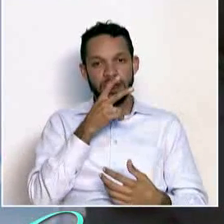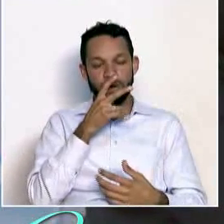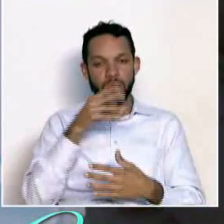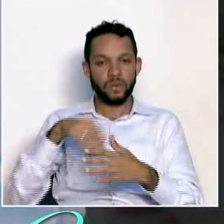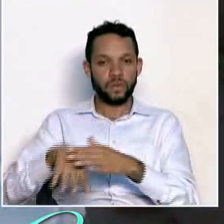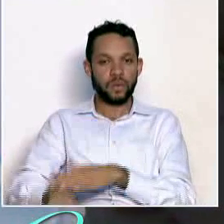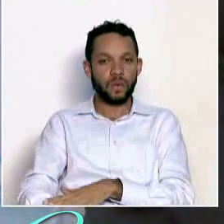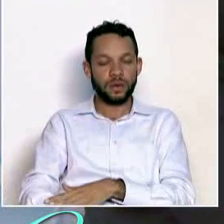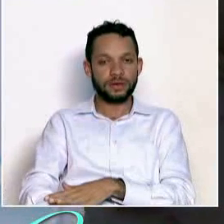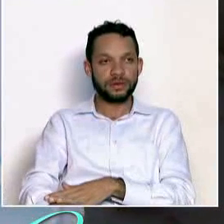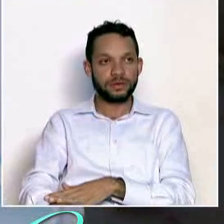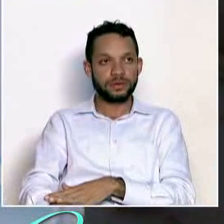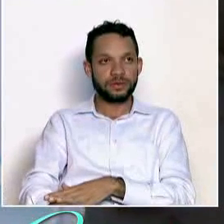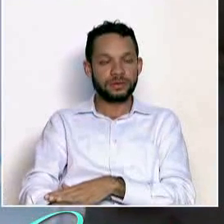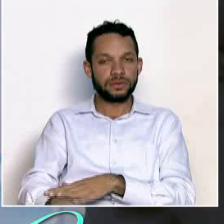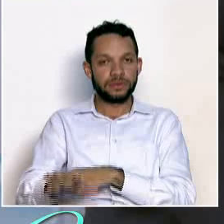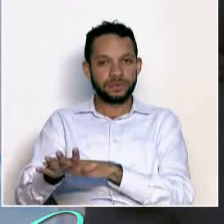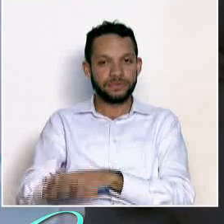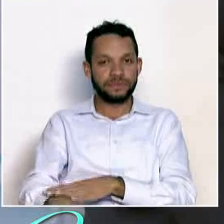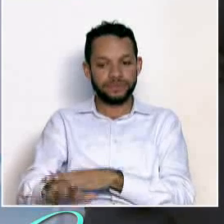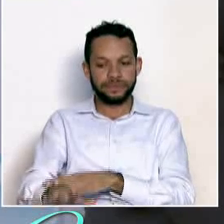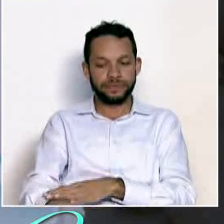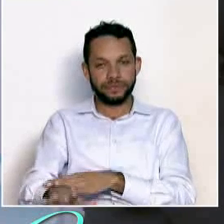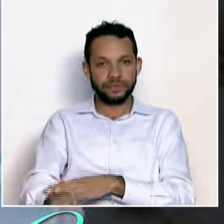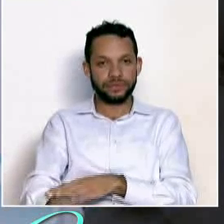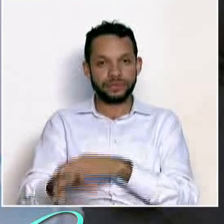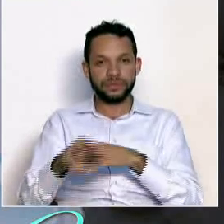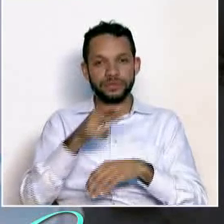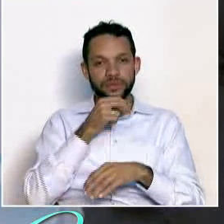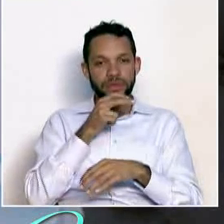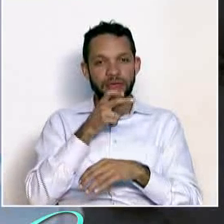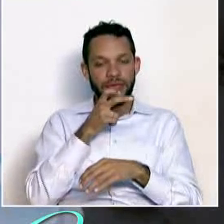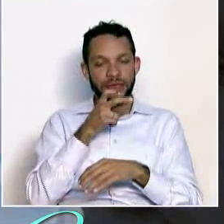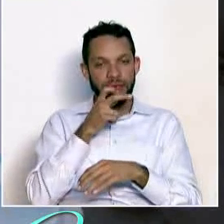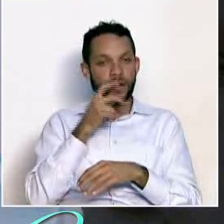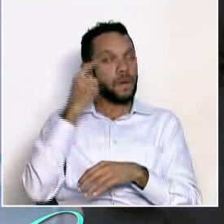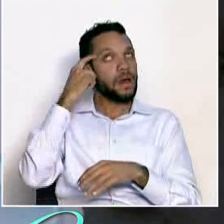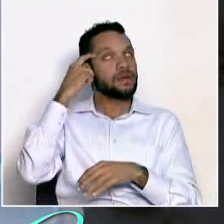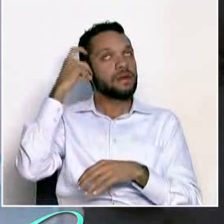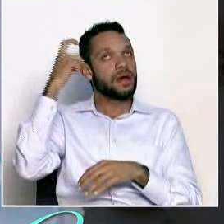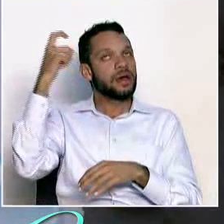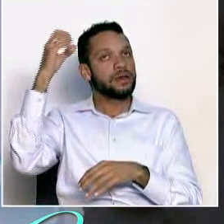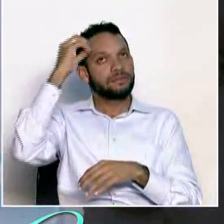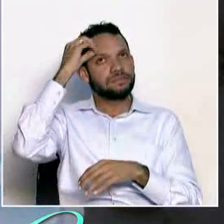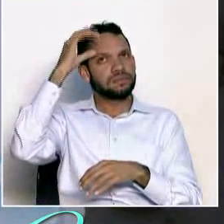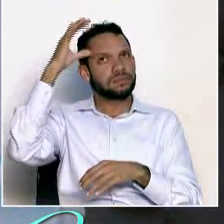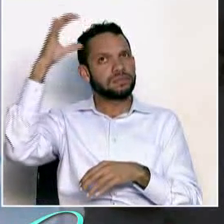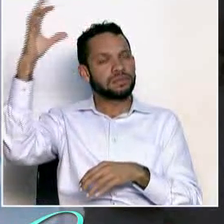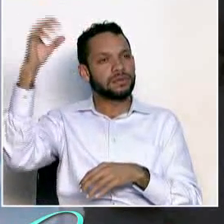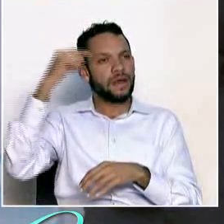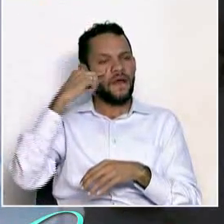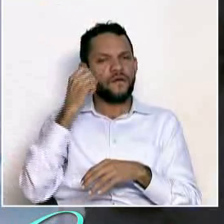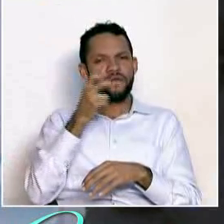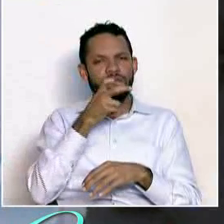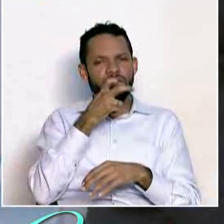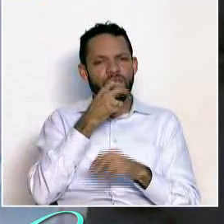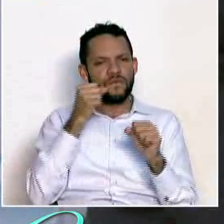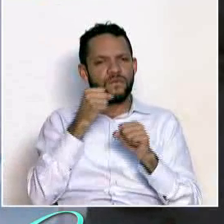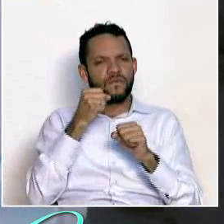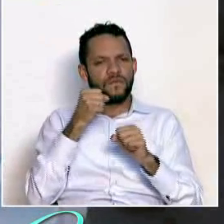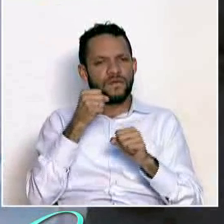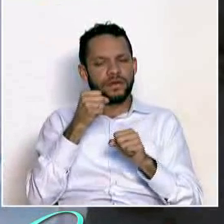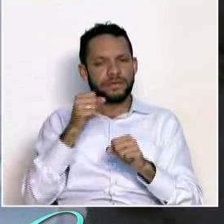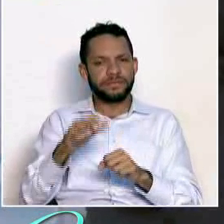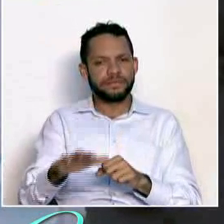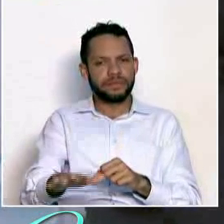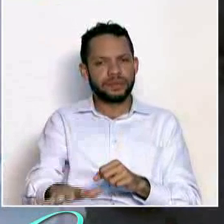Tu mano está sumergida dentro de una cubeta con hielo y comienza a ponerse fría,